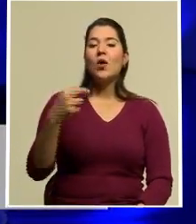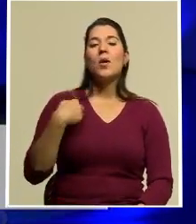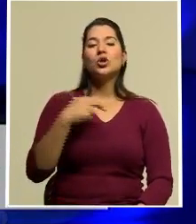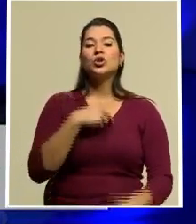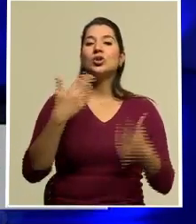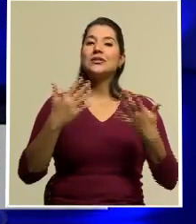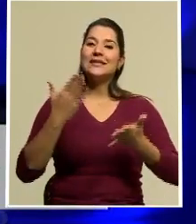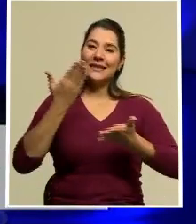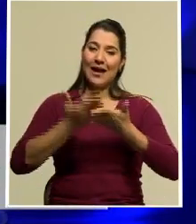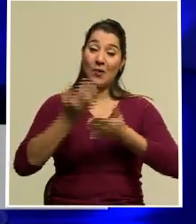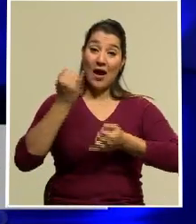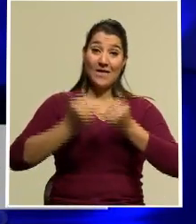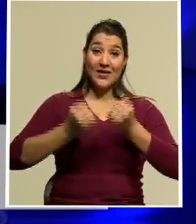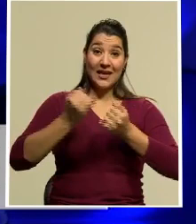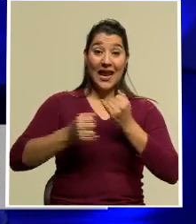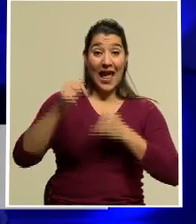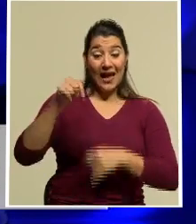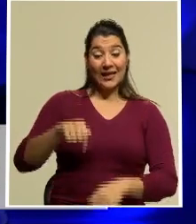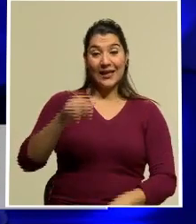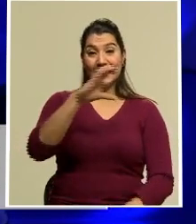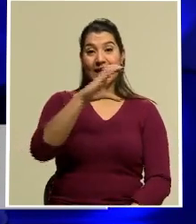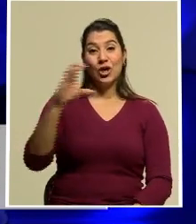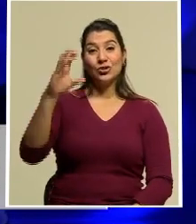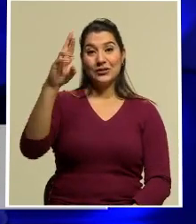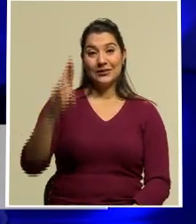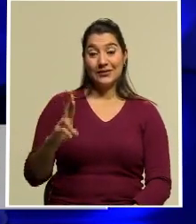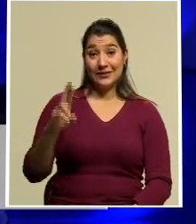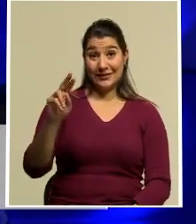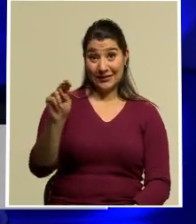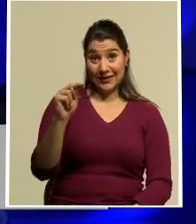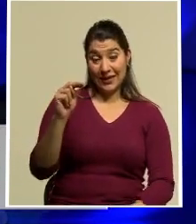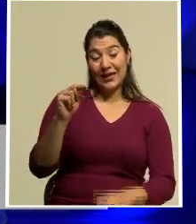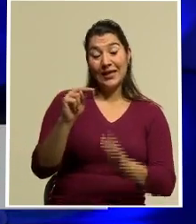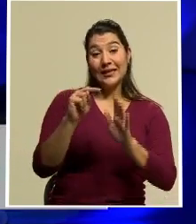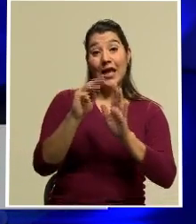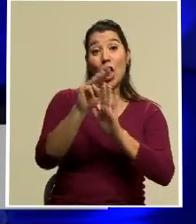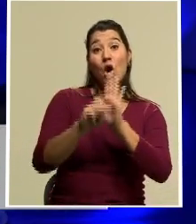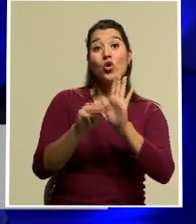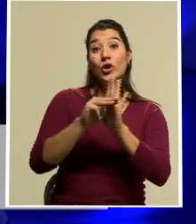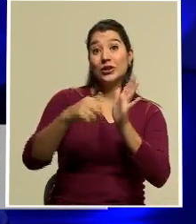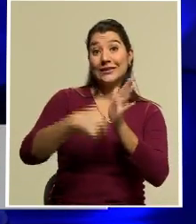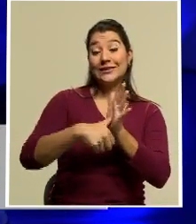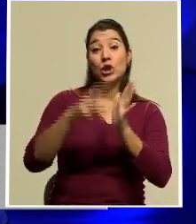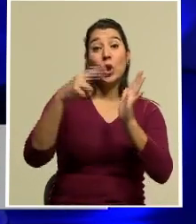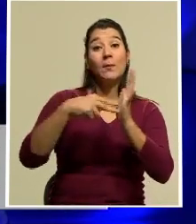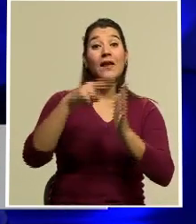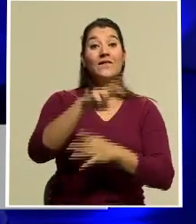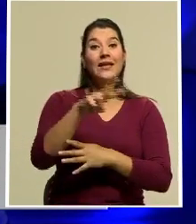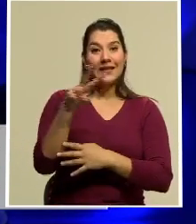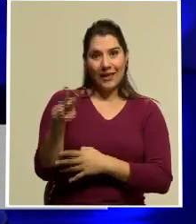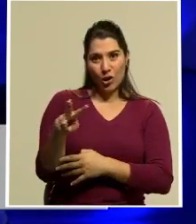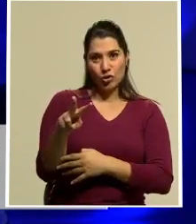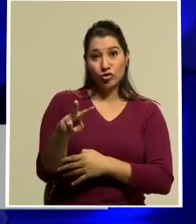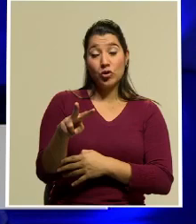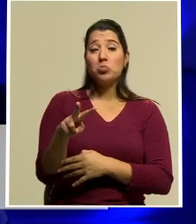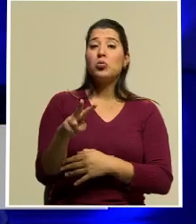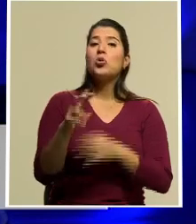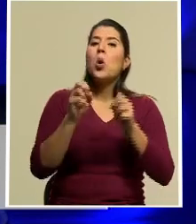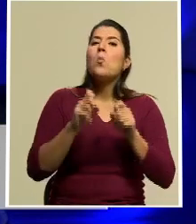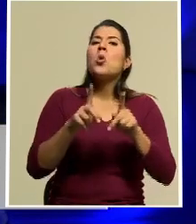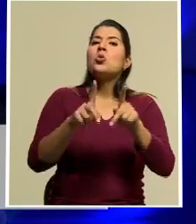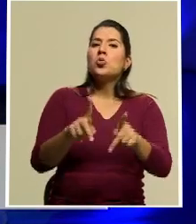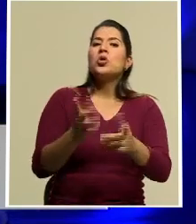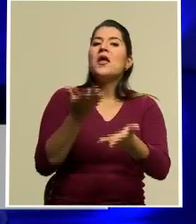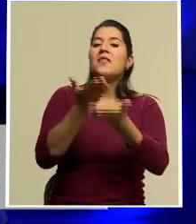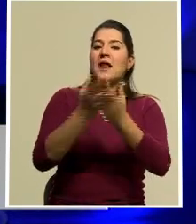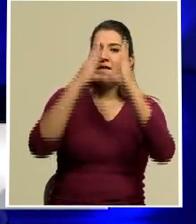al final de esta edición de Currículo Electoral 2022, el espacio informativo de Canal